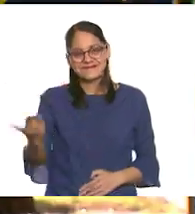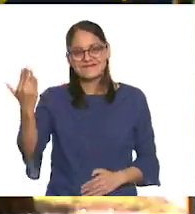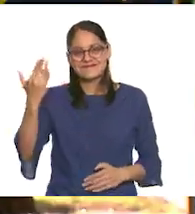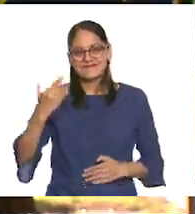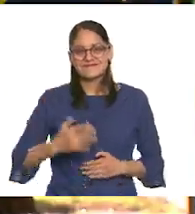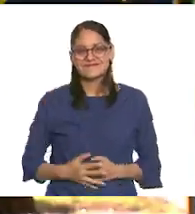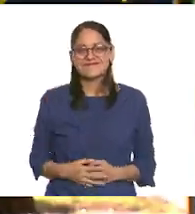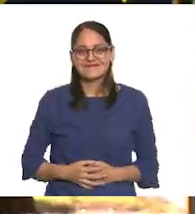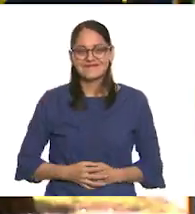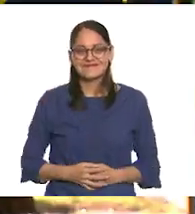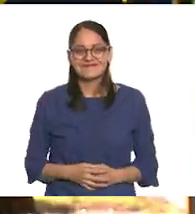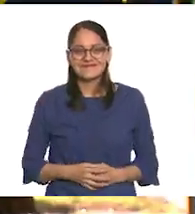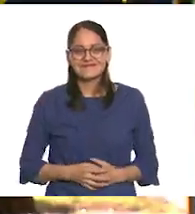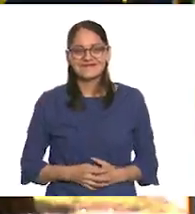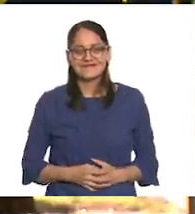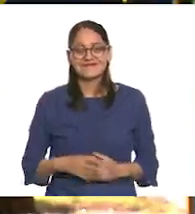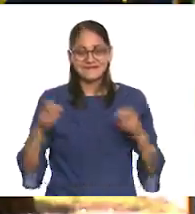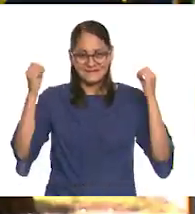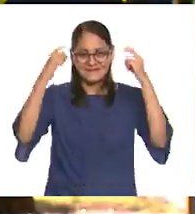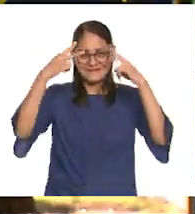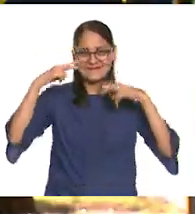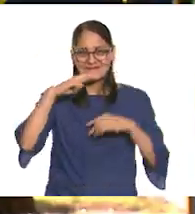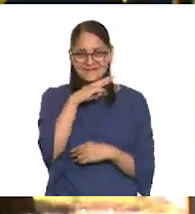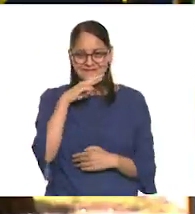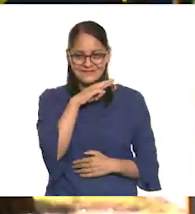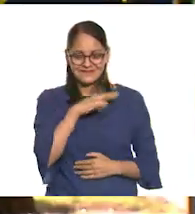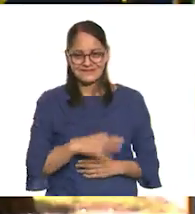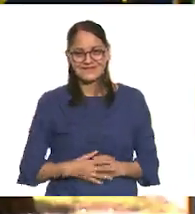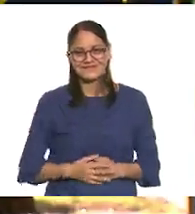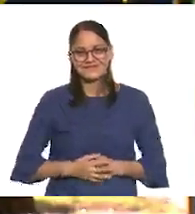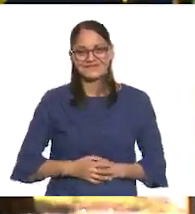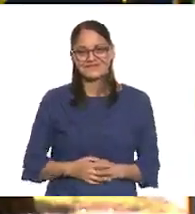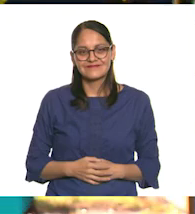¡Muy bien! ¡Nos vemos pronto!